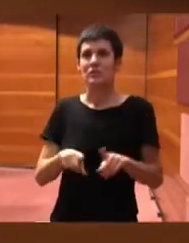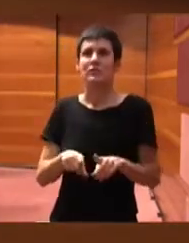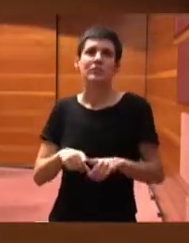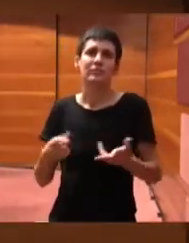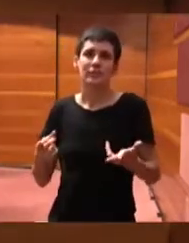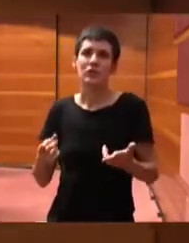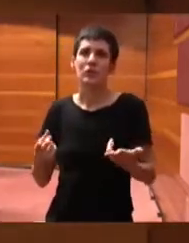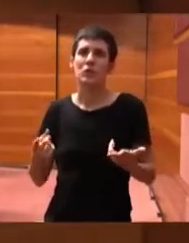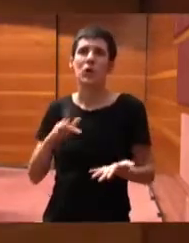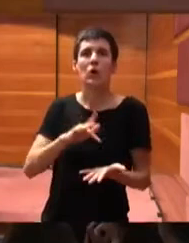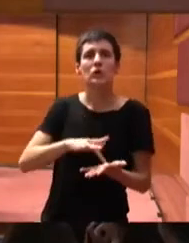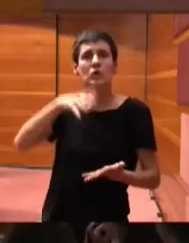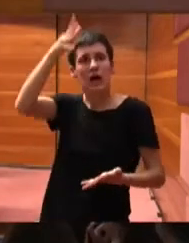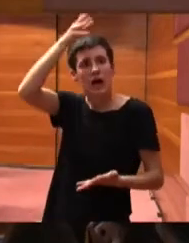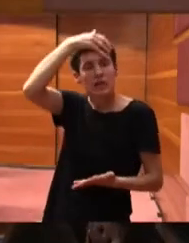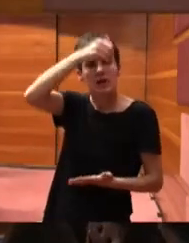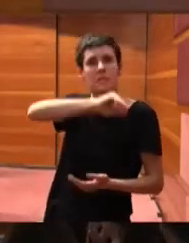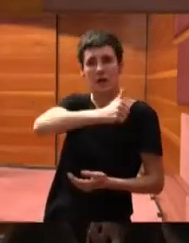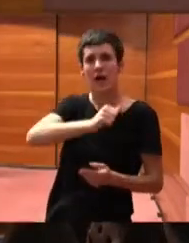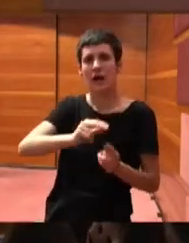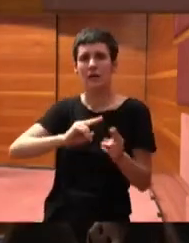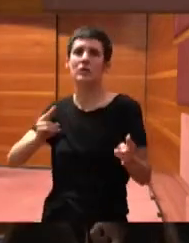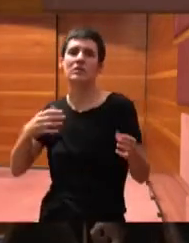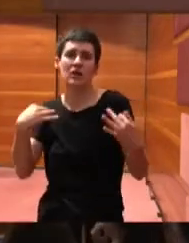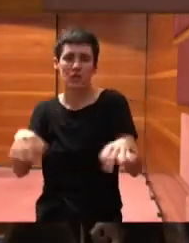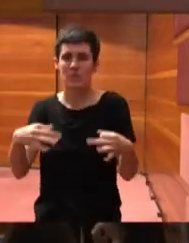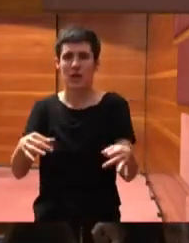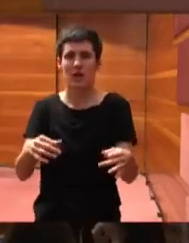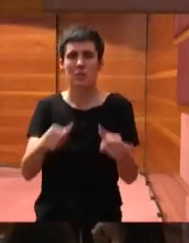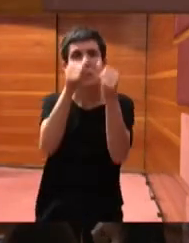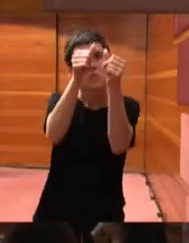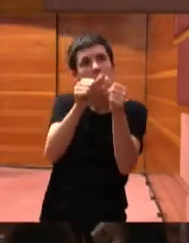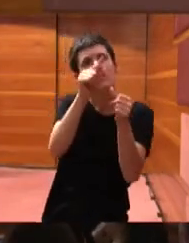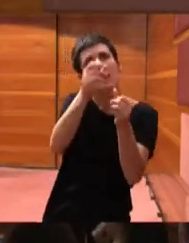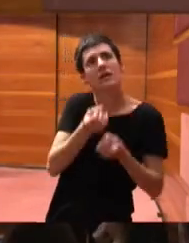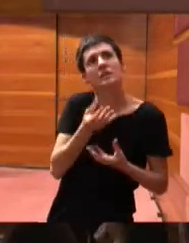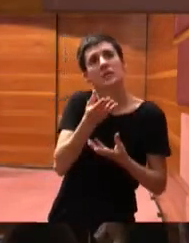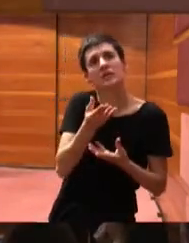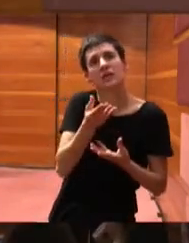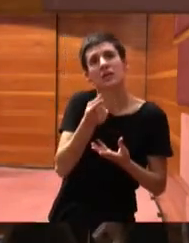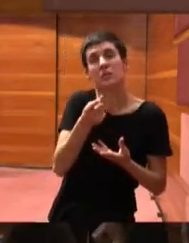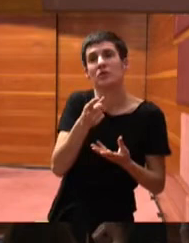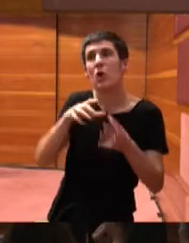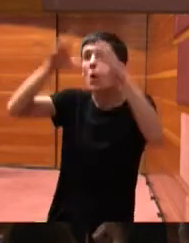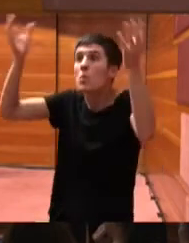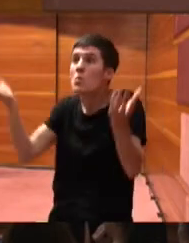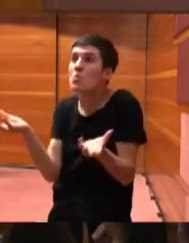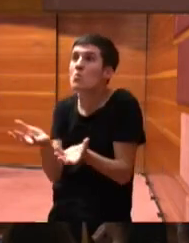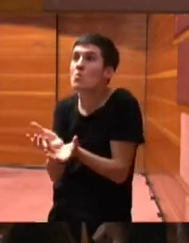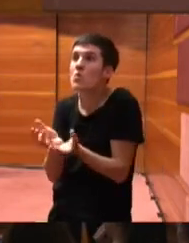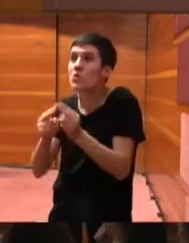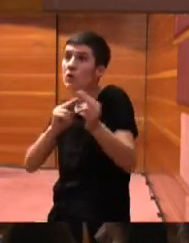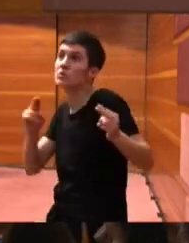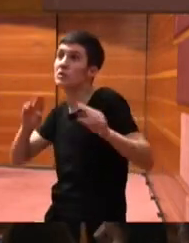La gente que pasa por ahí expresa su sentimiento. Muy bien, pero esa no es la reacción del mundo. Eso no implica que los